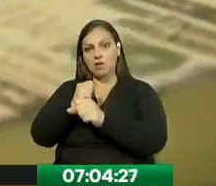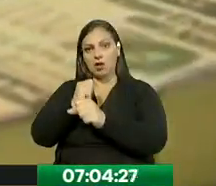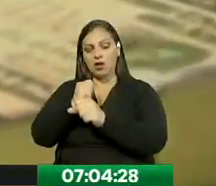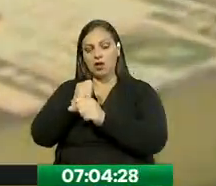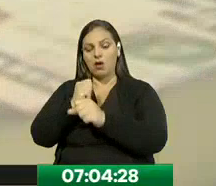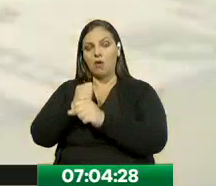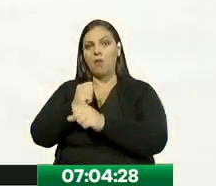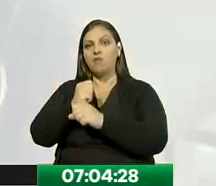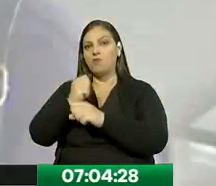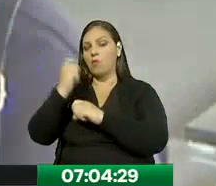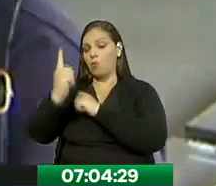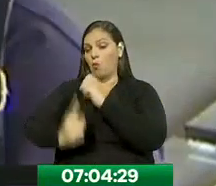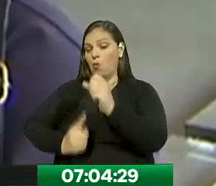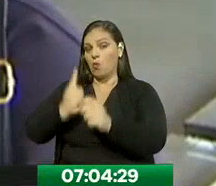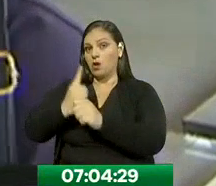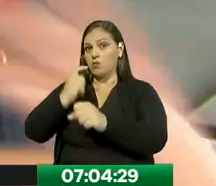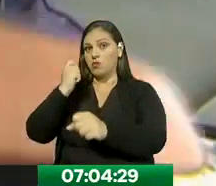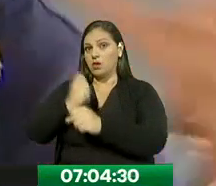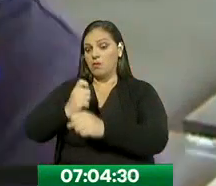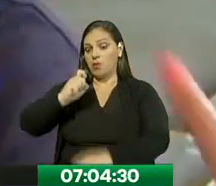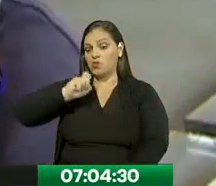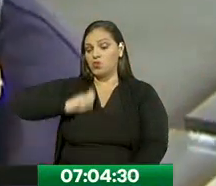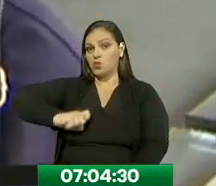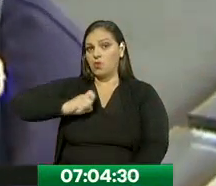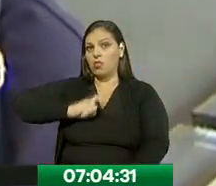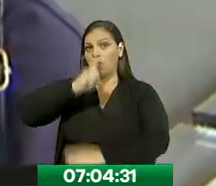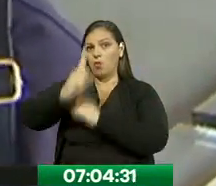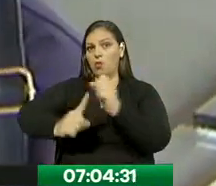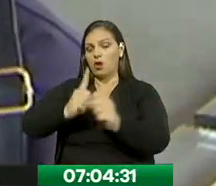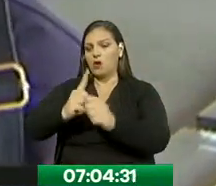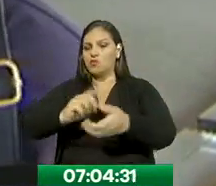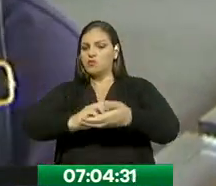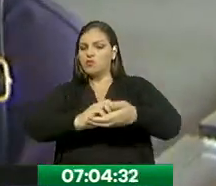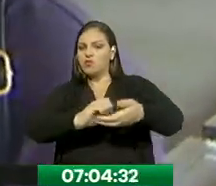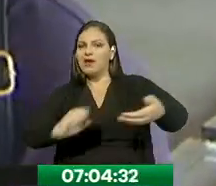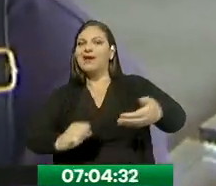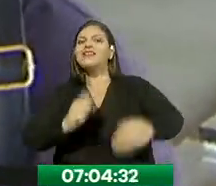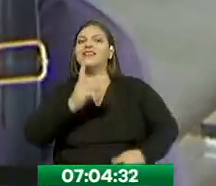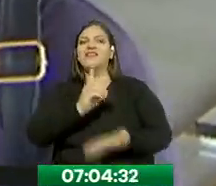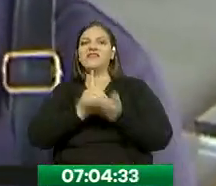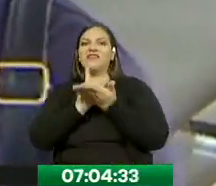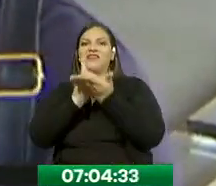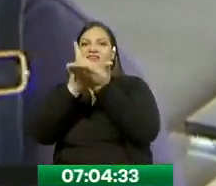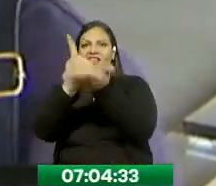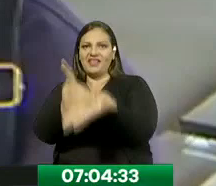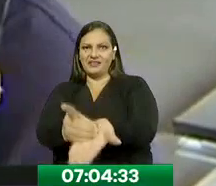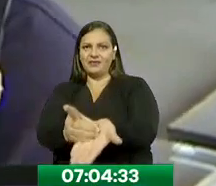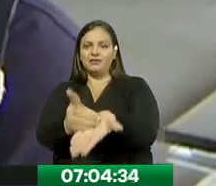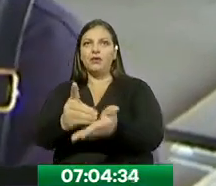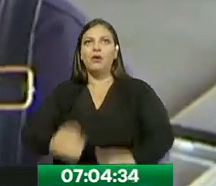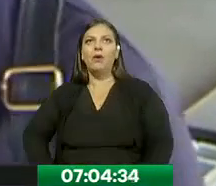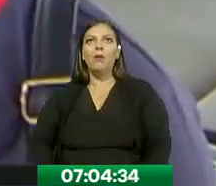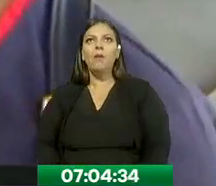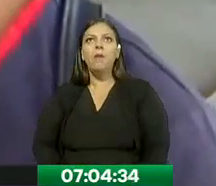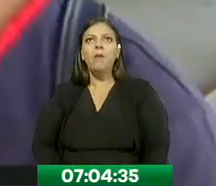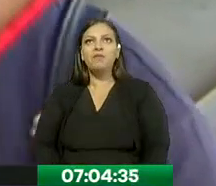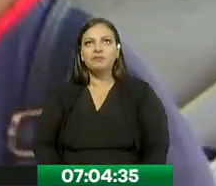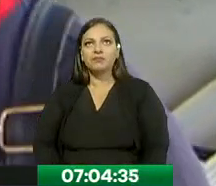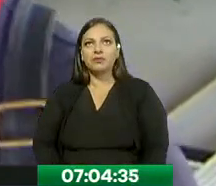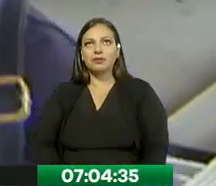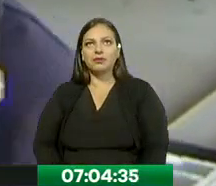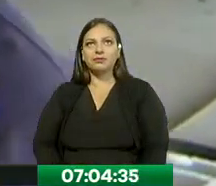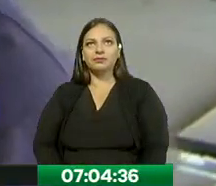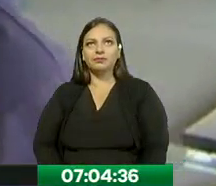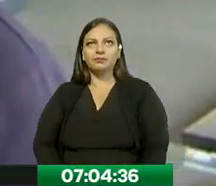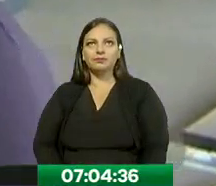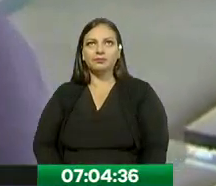laboral. De poco a poco, antes que haya más aglomeración de personas aquí. Porque por estas fechas ustedes saben que se pone a